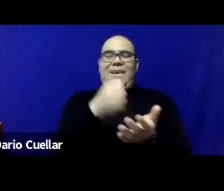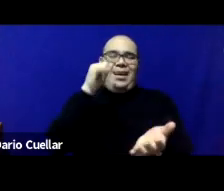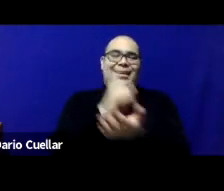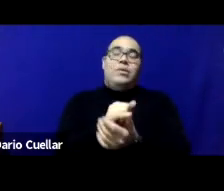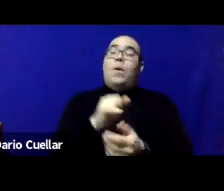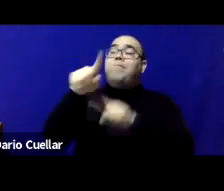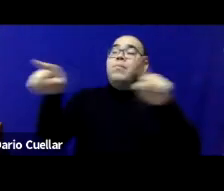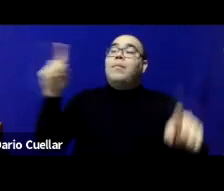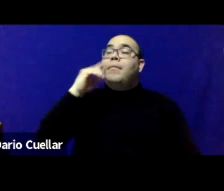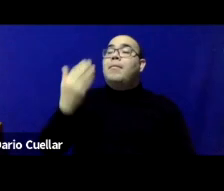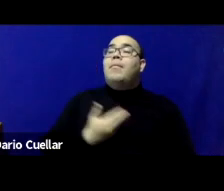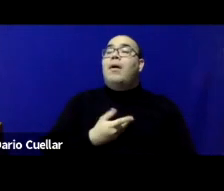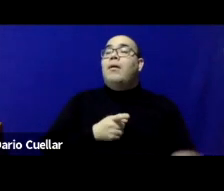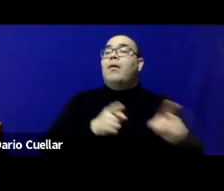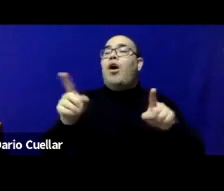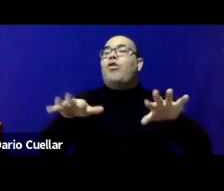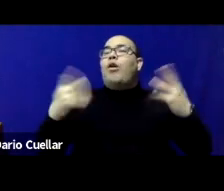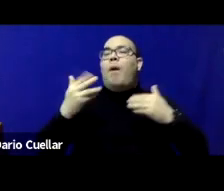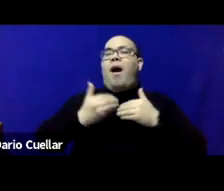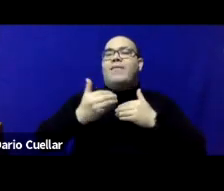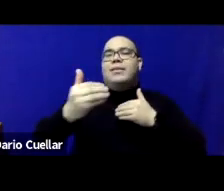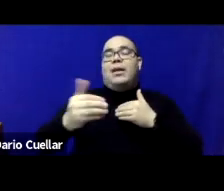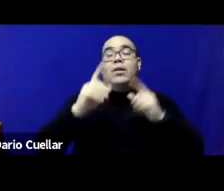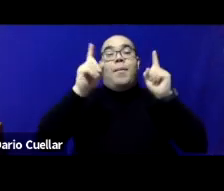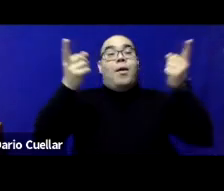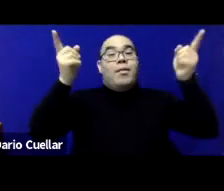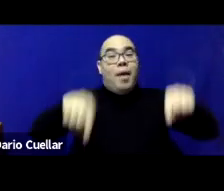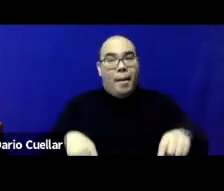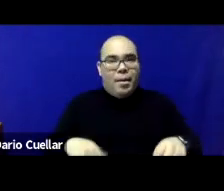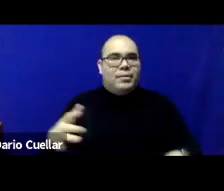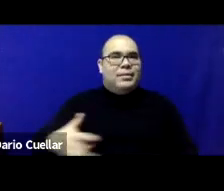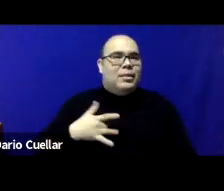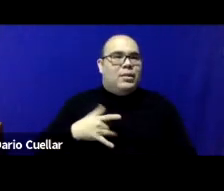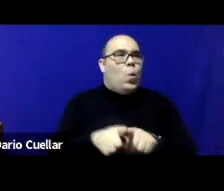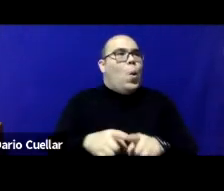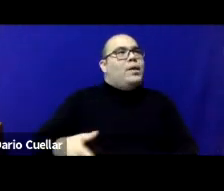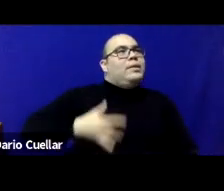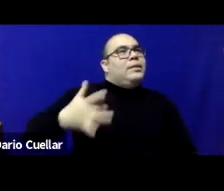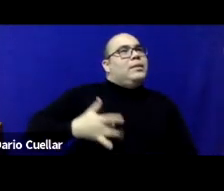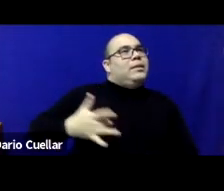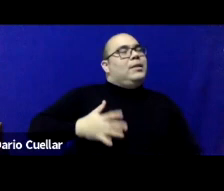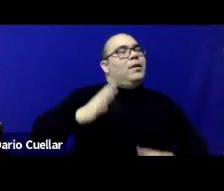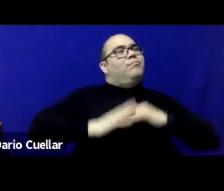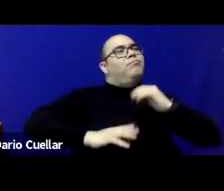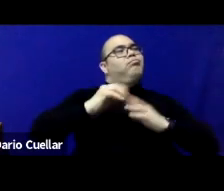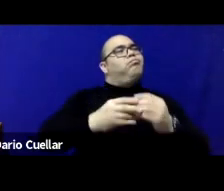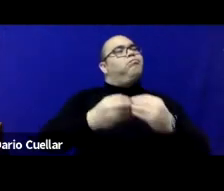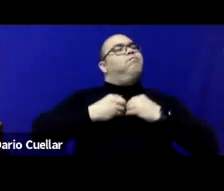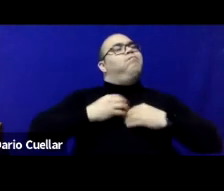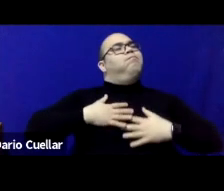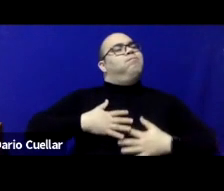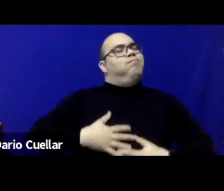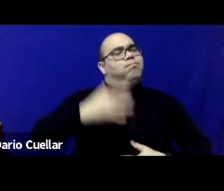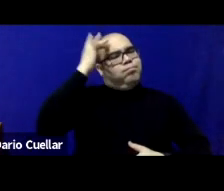vean también cómo vamos avanzando, pero sobre todo el niño también vaya sintiendo esa sensación de bienestar, porque ya logra comunicar, porque ya